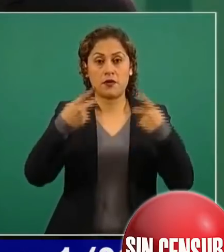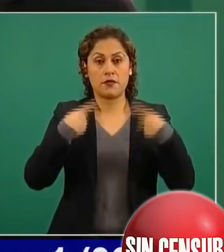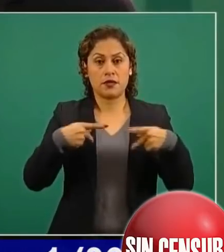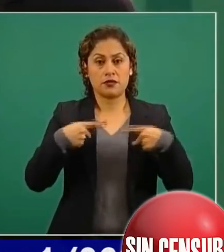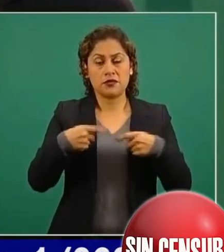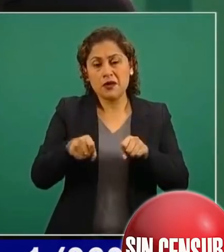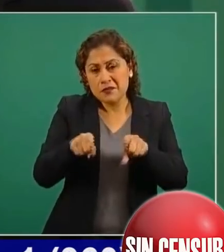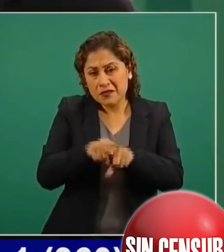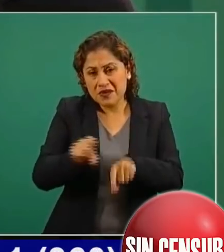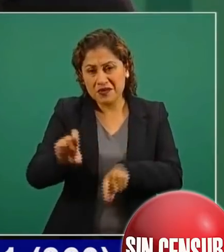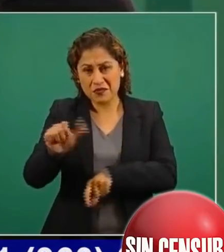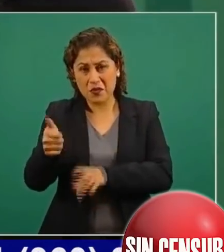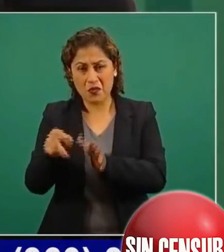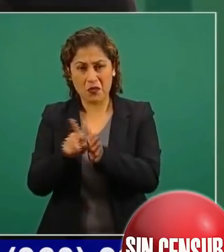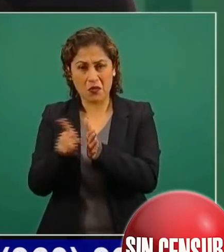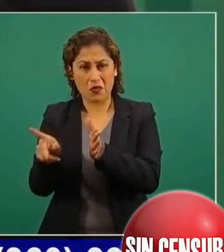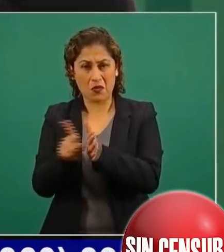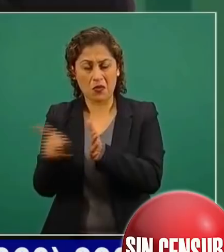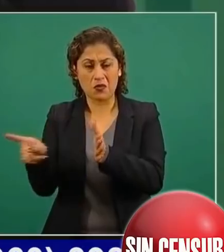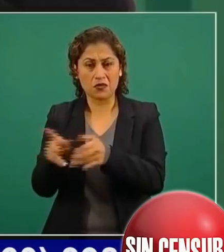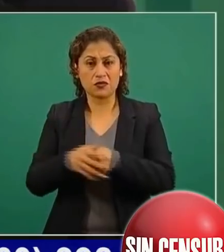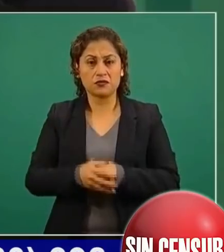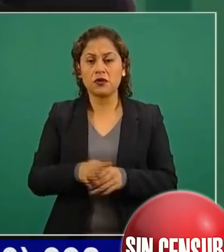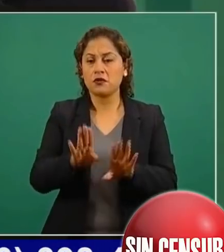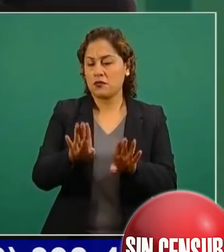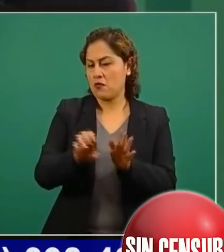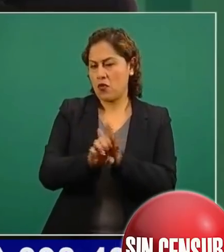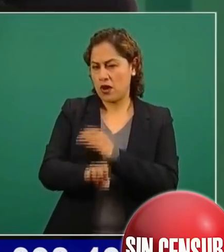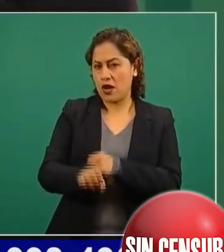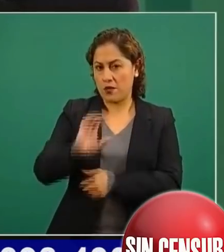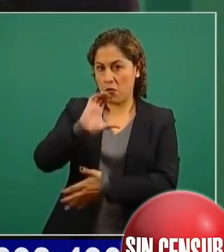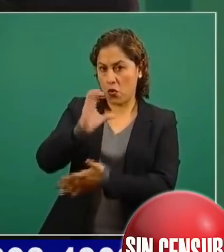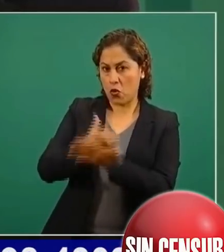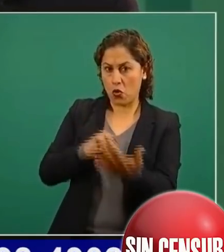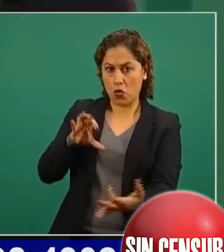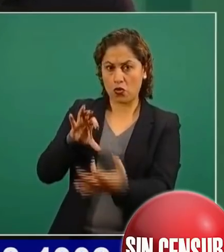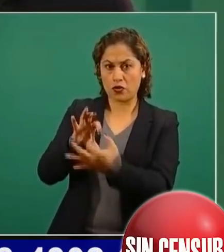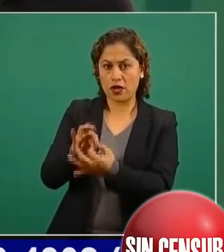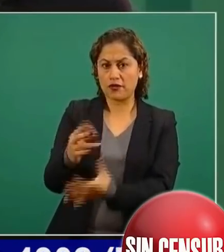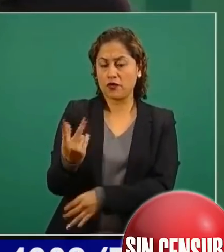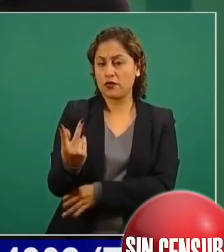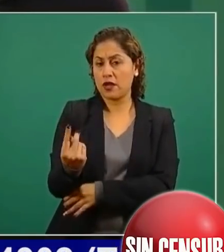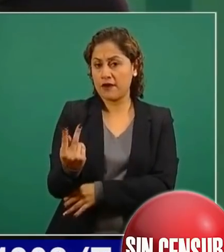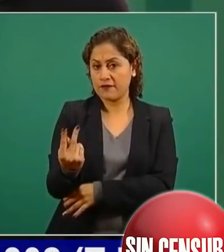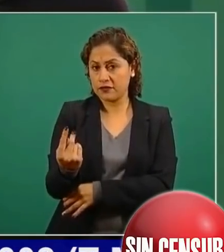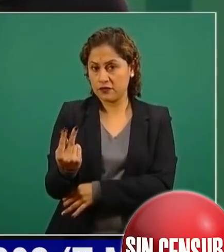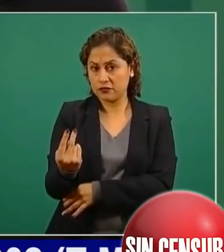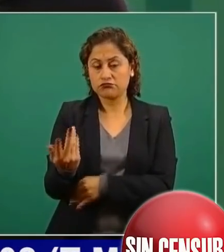otros. Y lo mismo tenemos contratos con las televisoras.